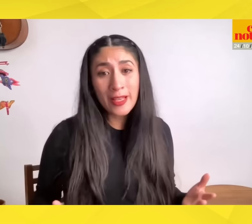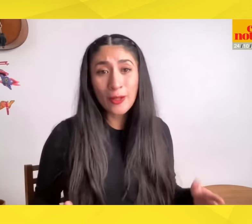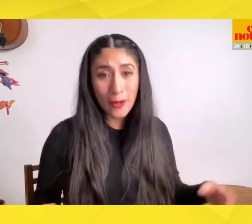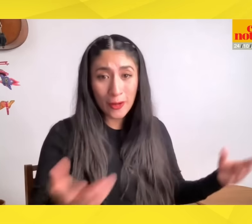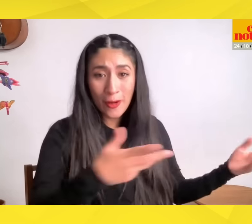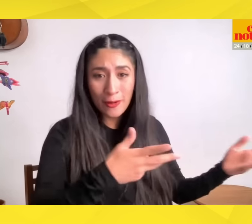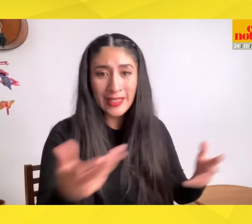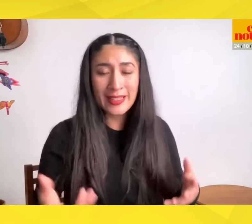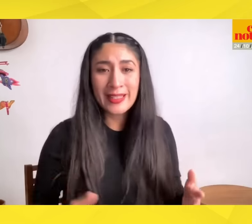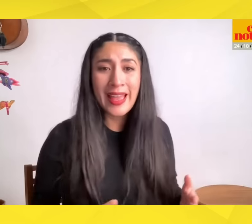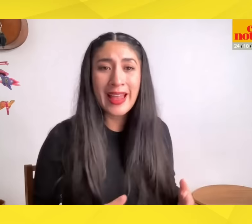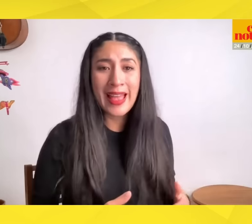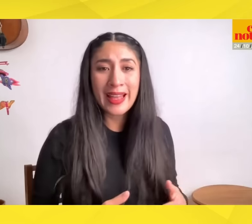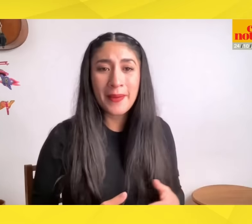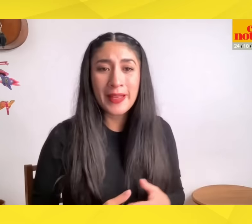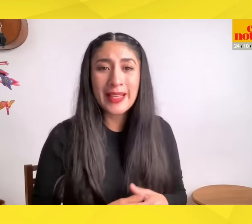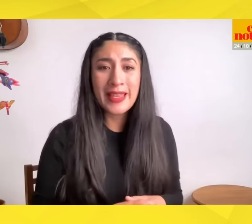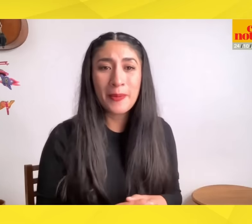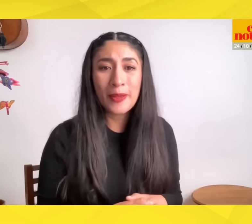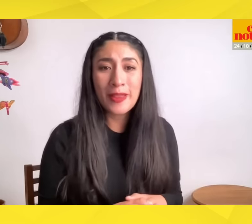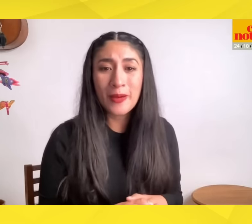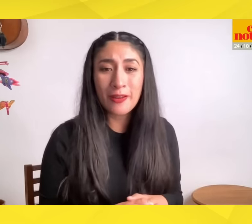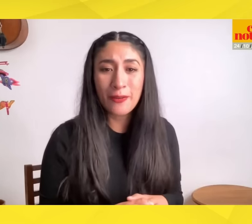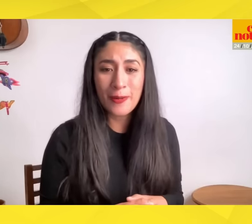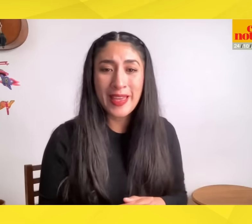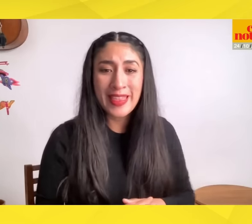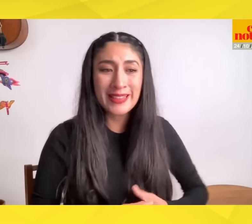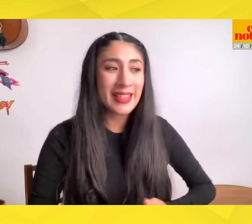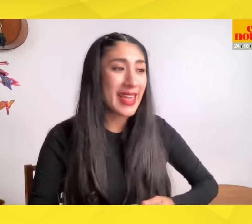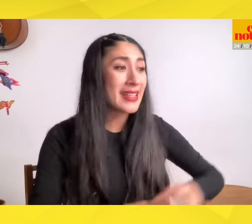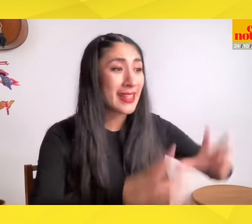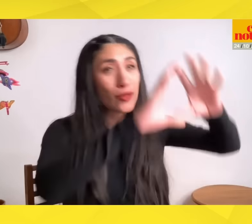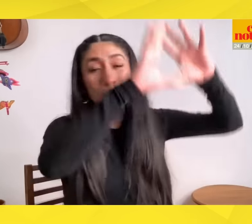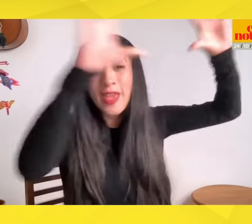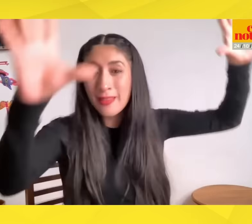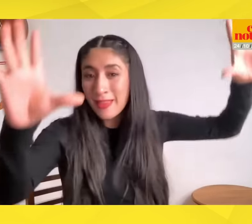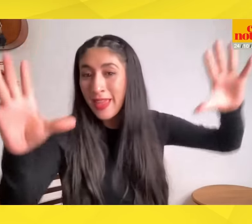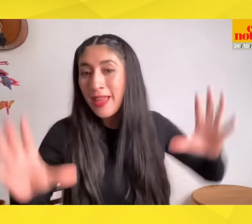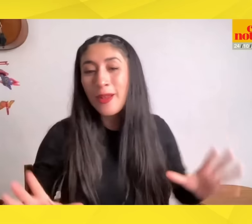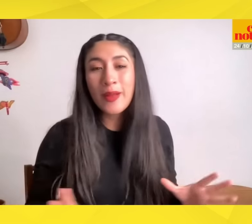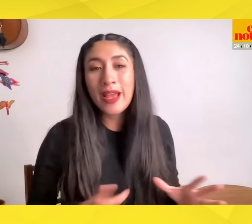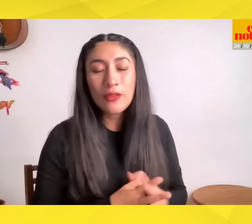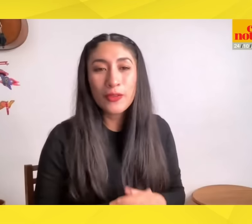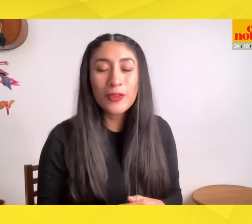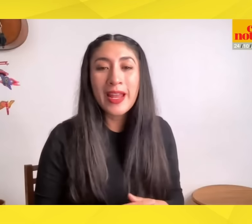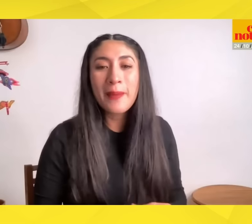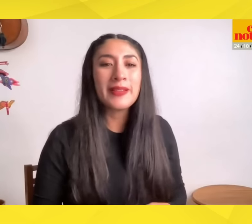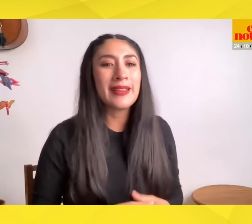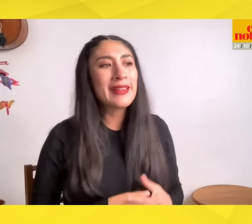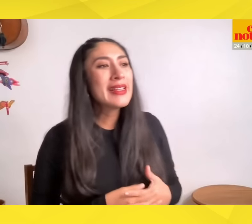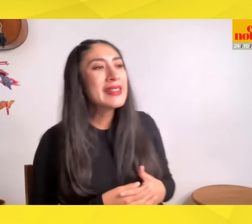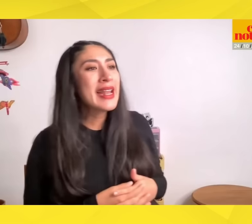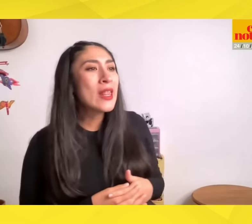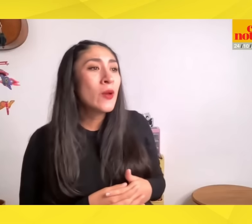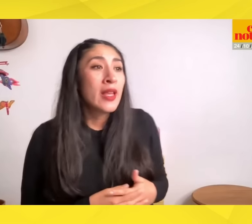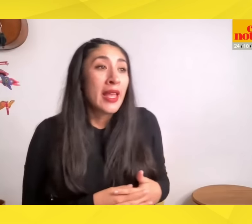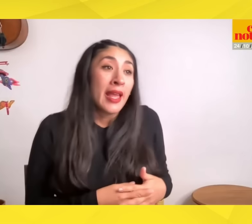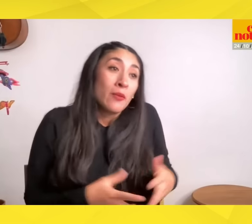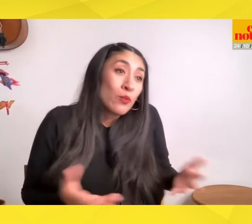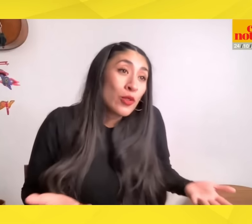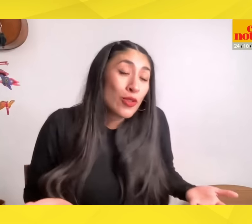porque Bueno de hecho lo logró les decía la cabeza del periódico Reforma de de este día es estudiante logra confrontar a presidente del